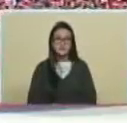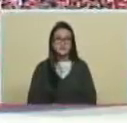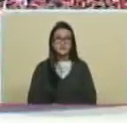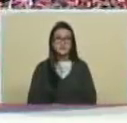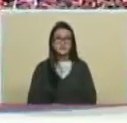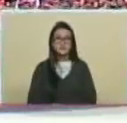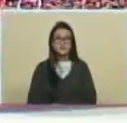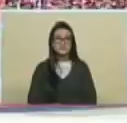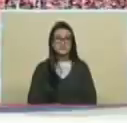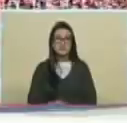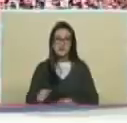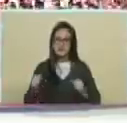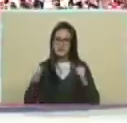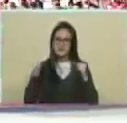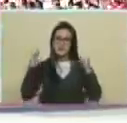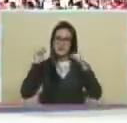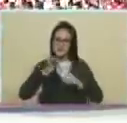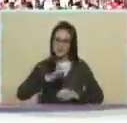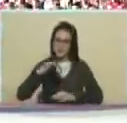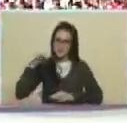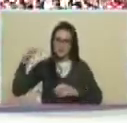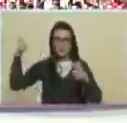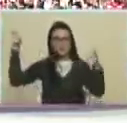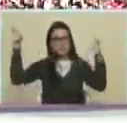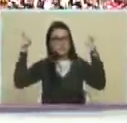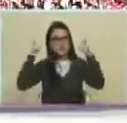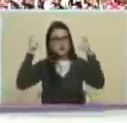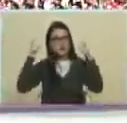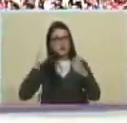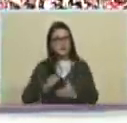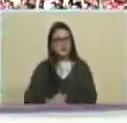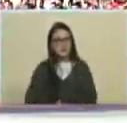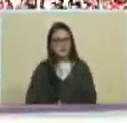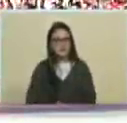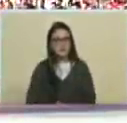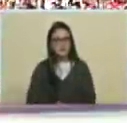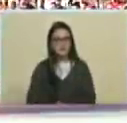¡Que viva el espíritu inmortal de Hugo Chávez!